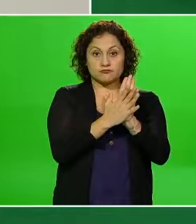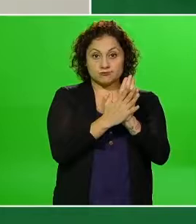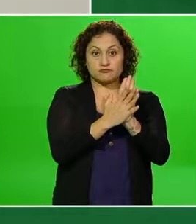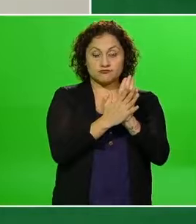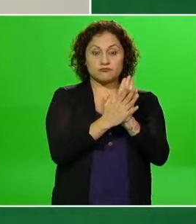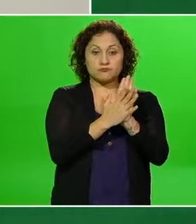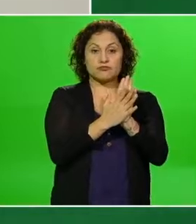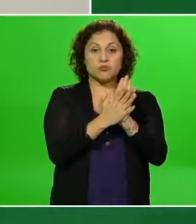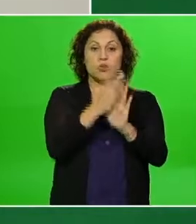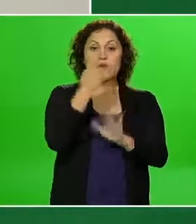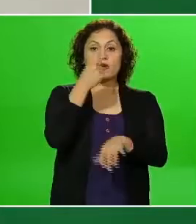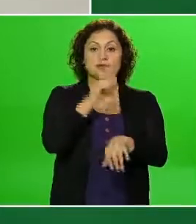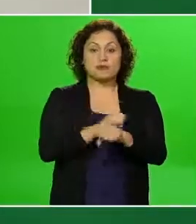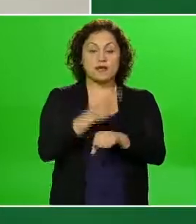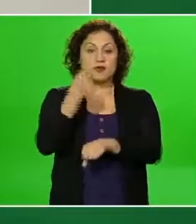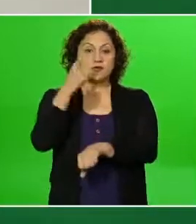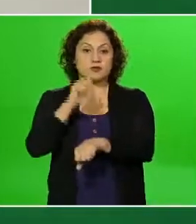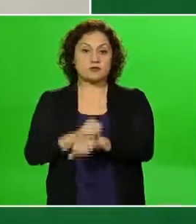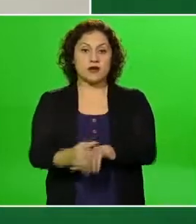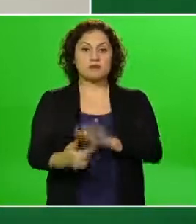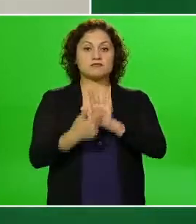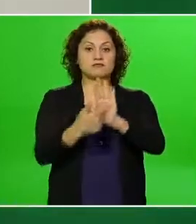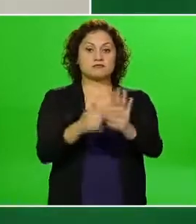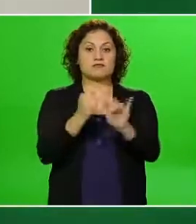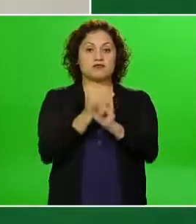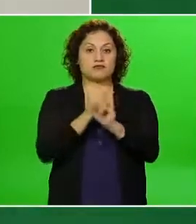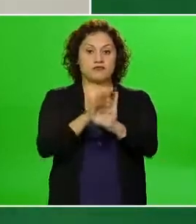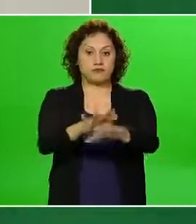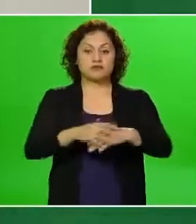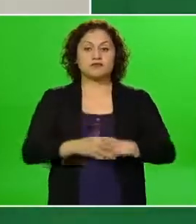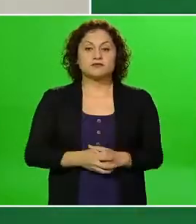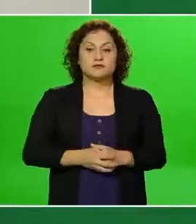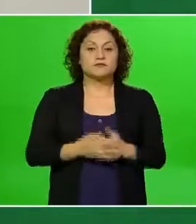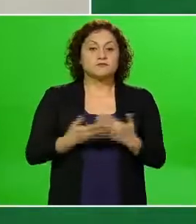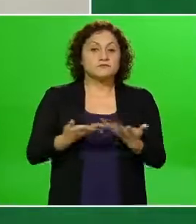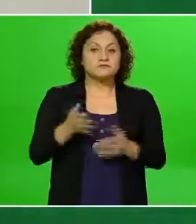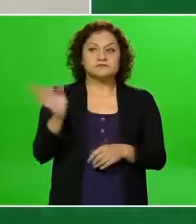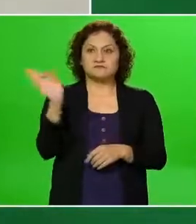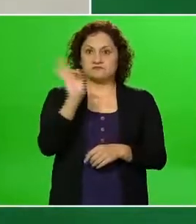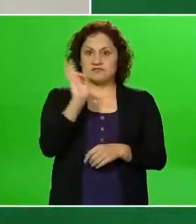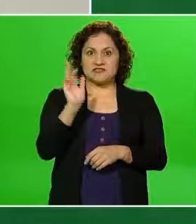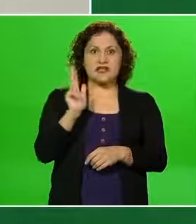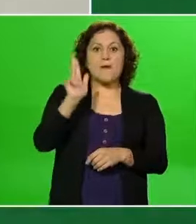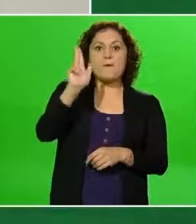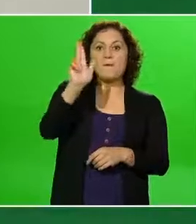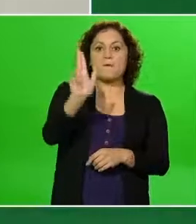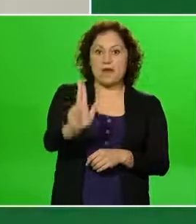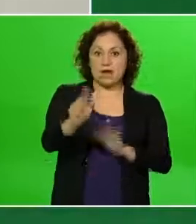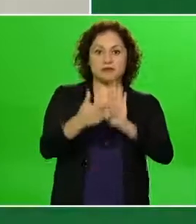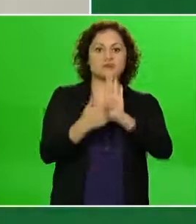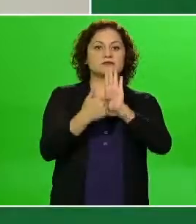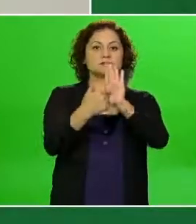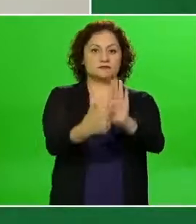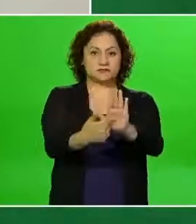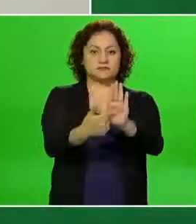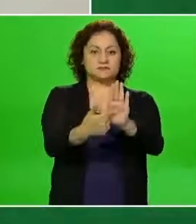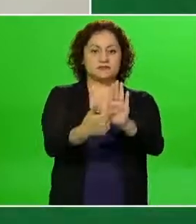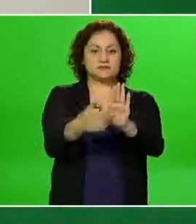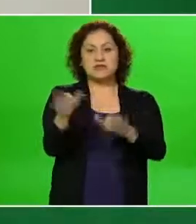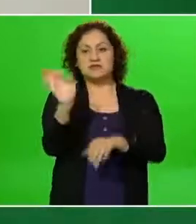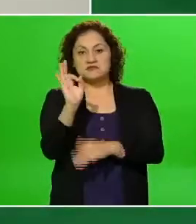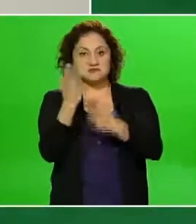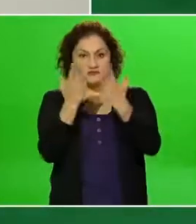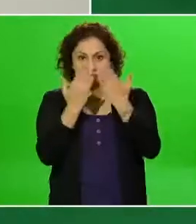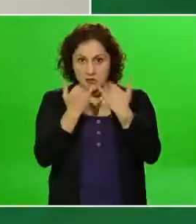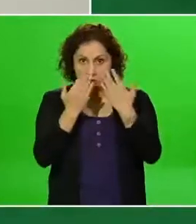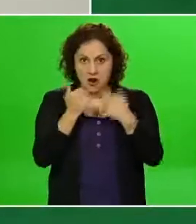tiene la información. De seguro, si no es en el pulso de la salud el día martes, se identificará un día específico